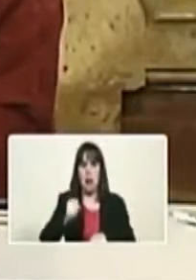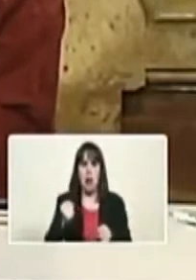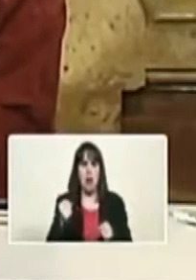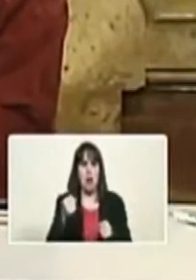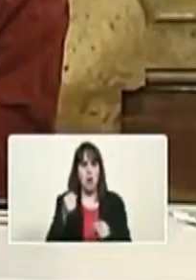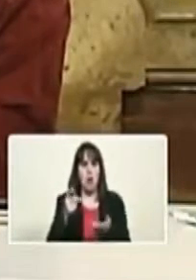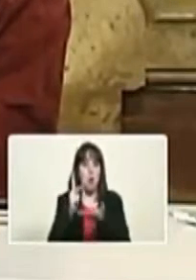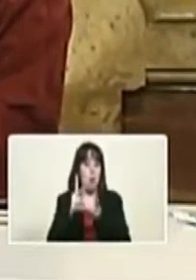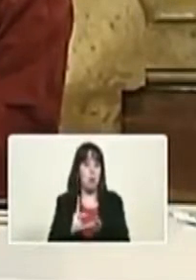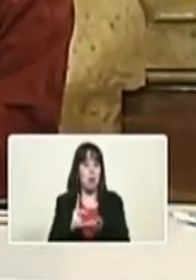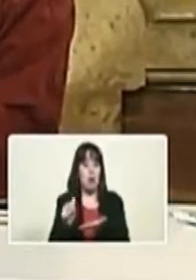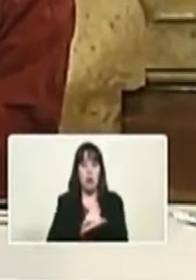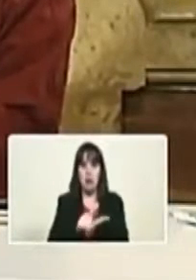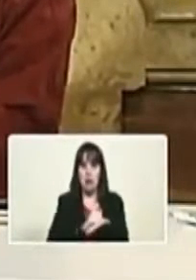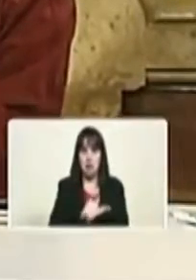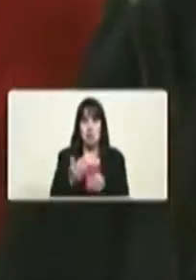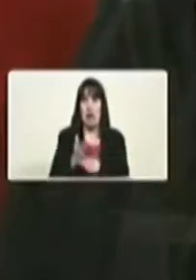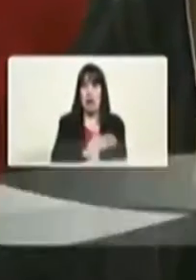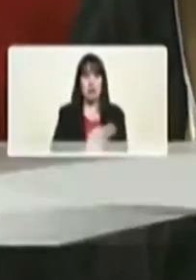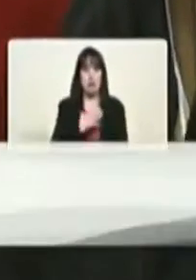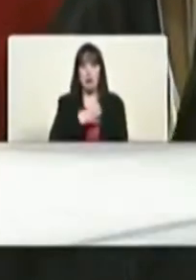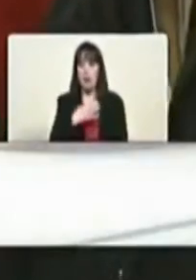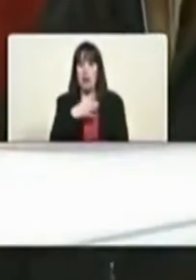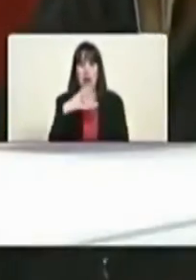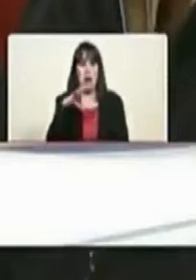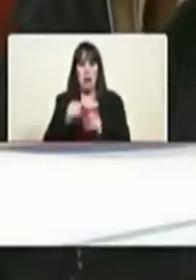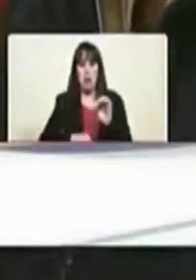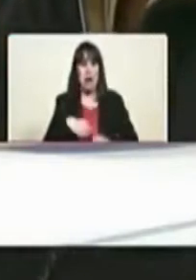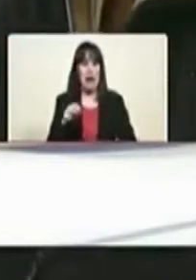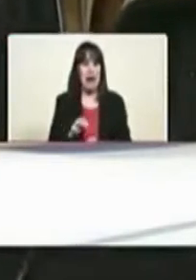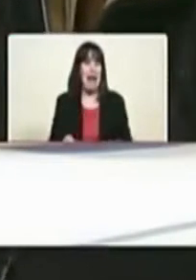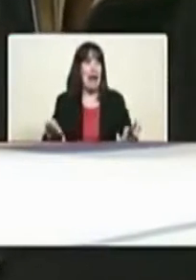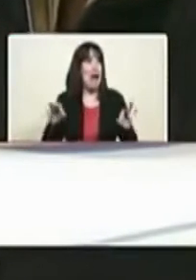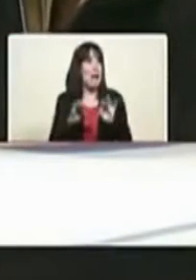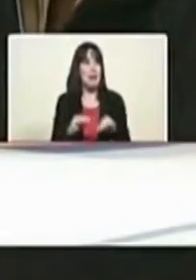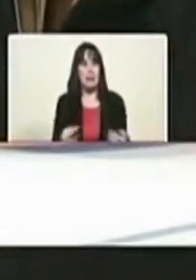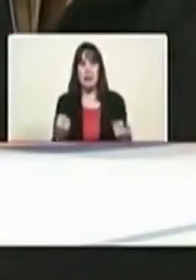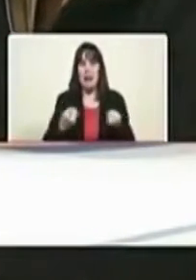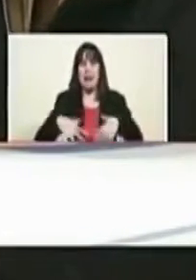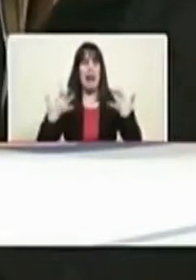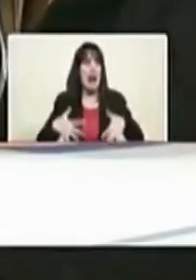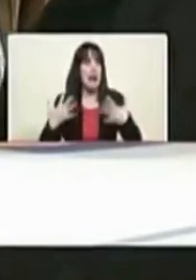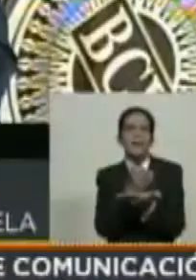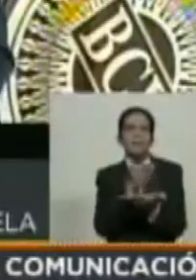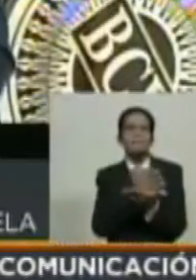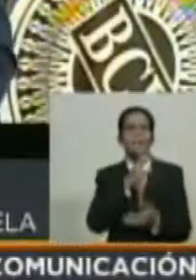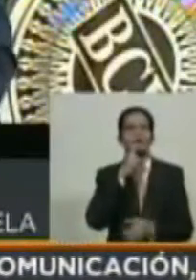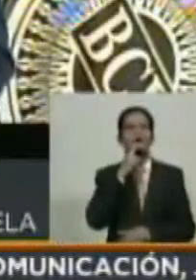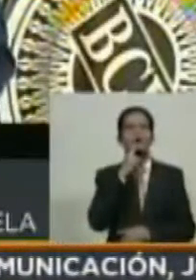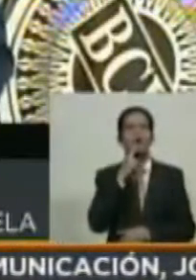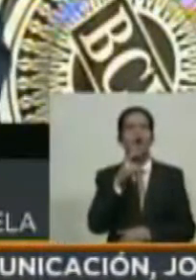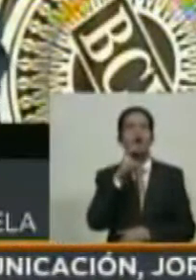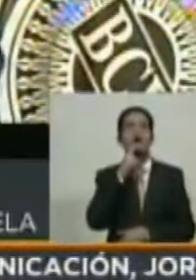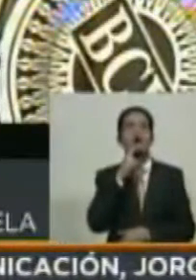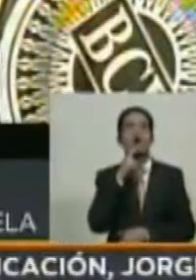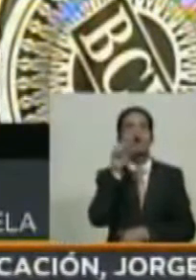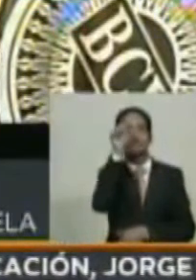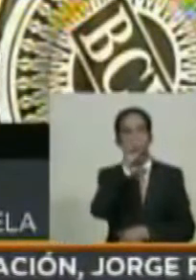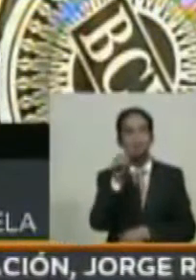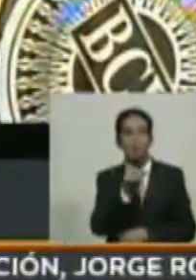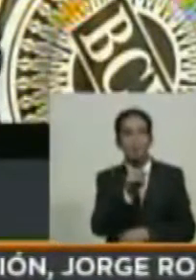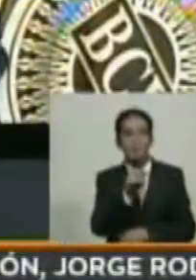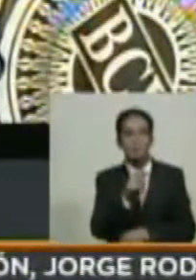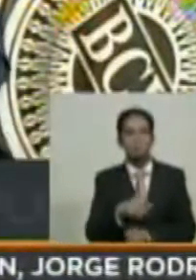a posibles inversiones extranjeras, etcétera, no se logra generar confianza. Claro. Y no se logra generar confianza porque el problema medular de todo